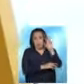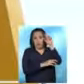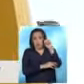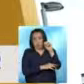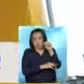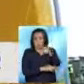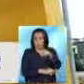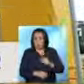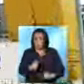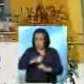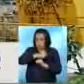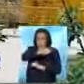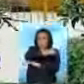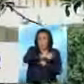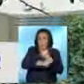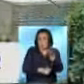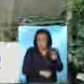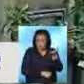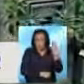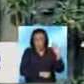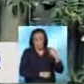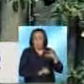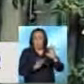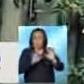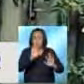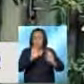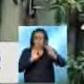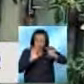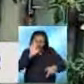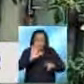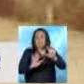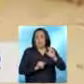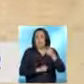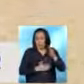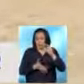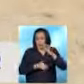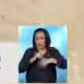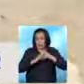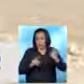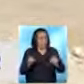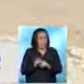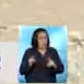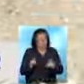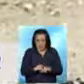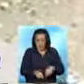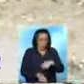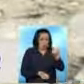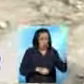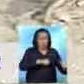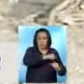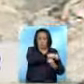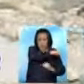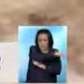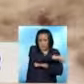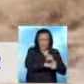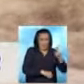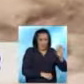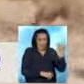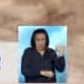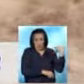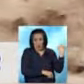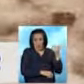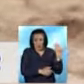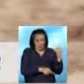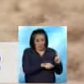puente Libertadores fue construido en el 2010, al mismo tiempo que el puente Talavera, aquel que el último jueves se cayó